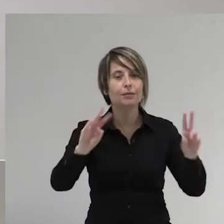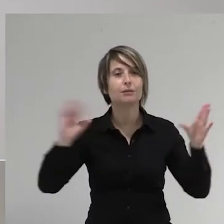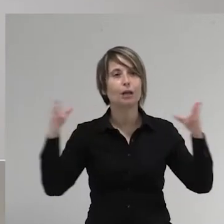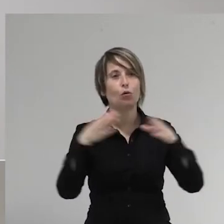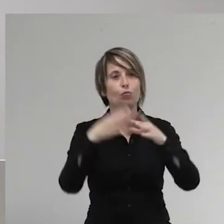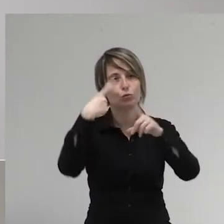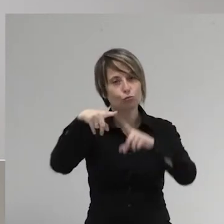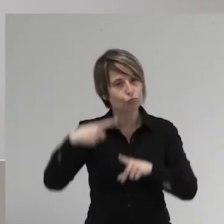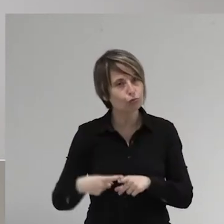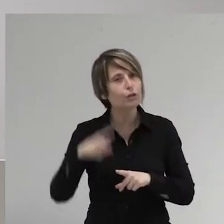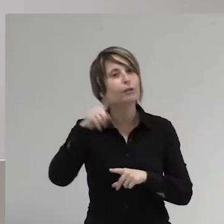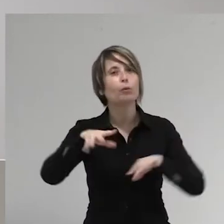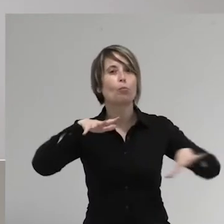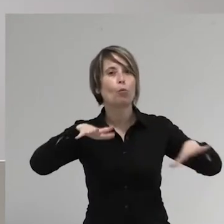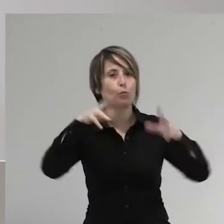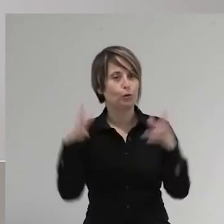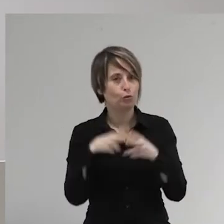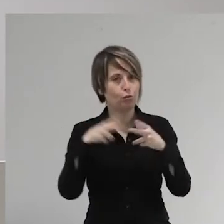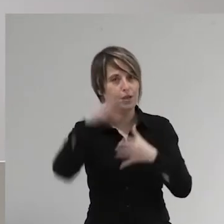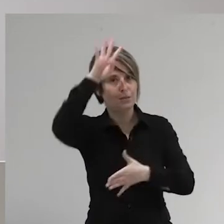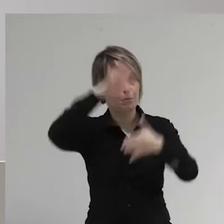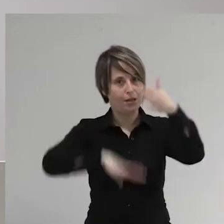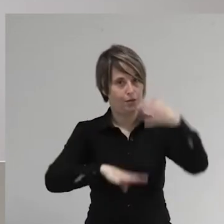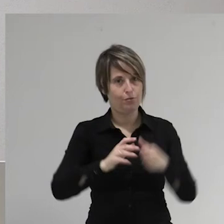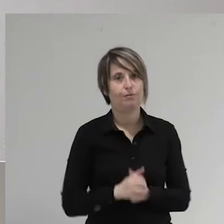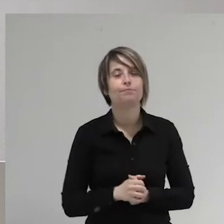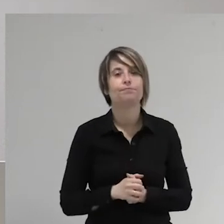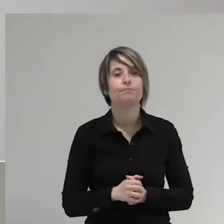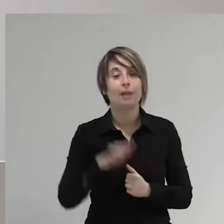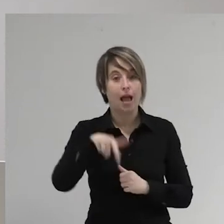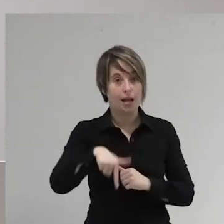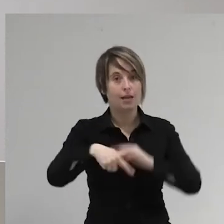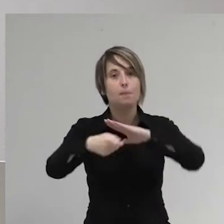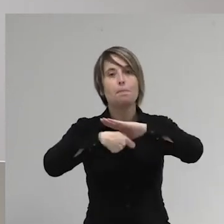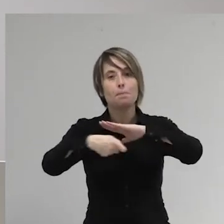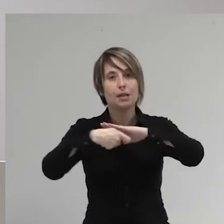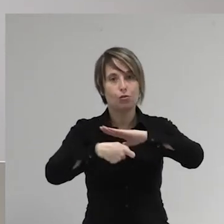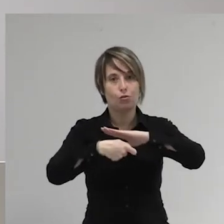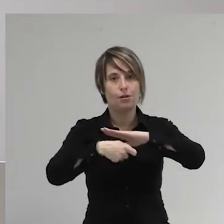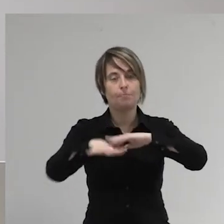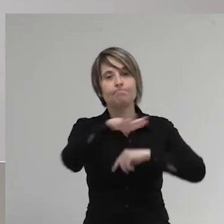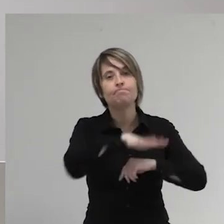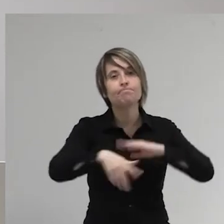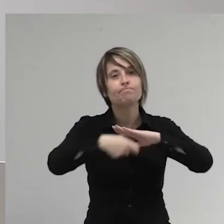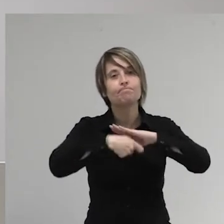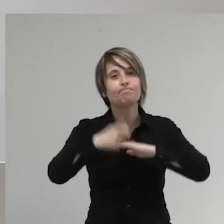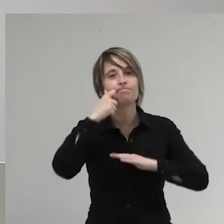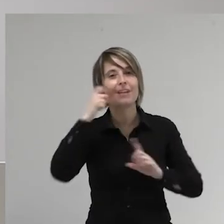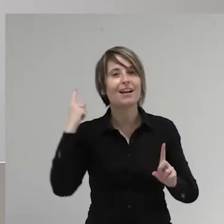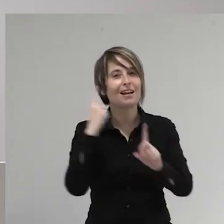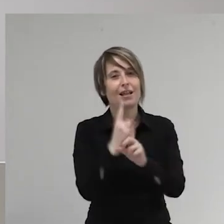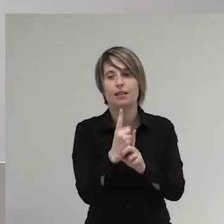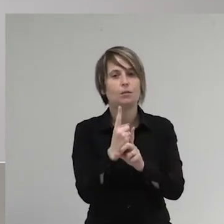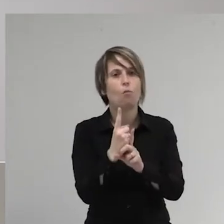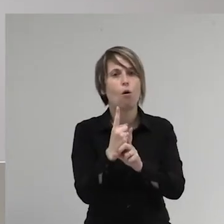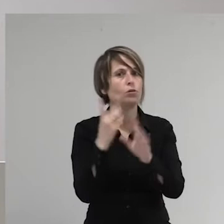colectivos y movimientos sociales en Barcelona. Pero en Vitoria-Gasteiz, en Araba, el racismo no nos es